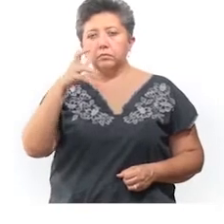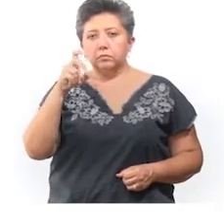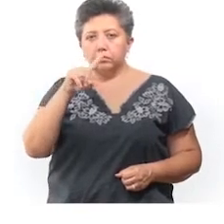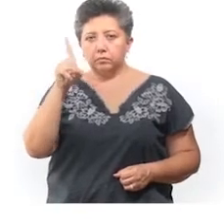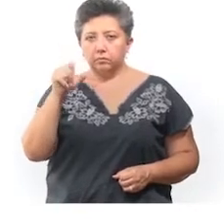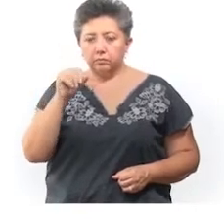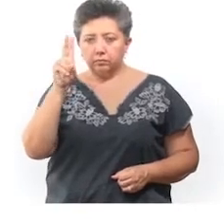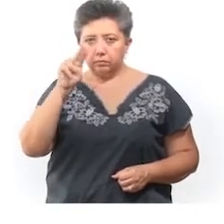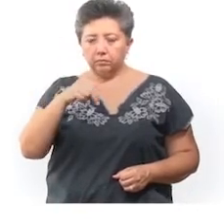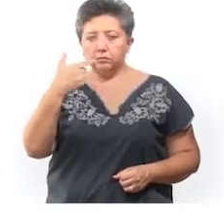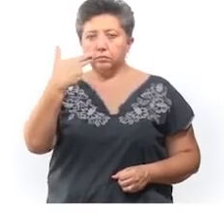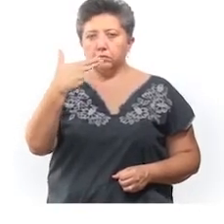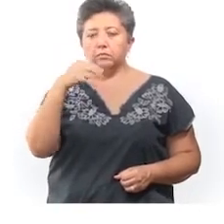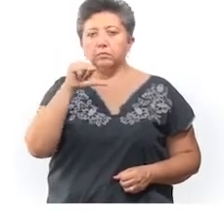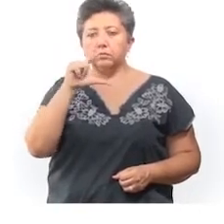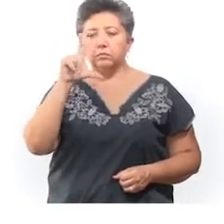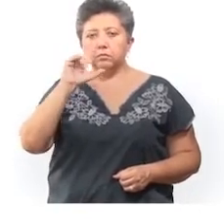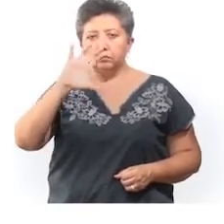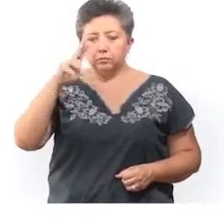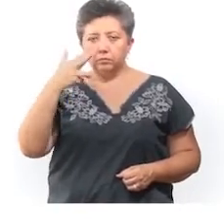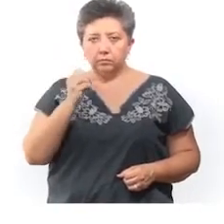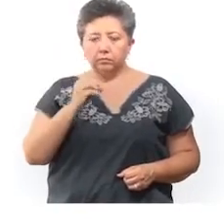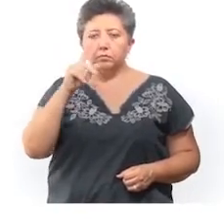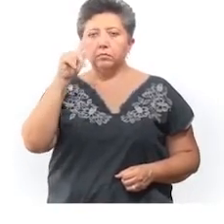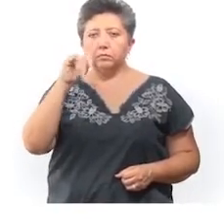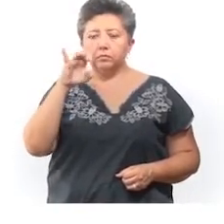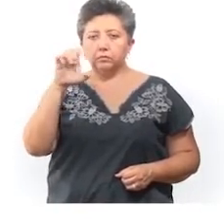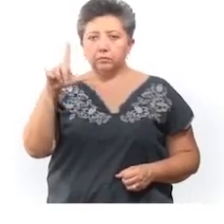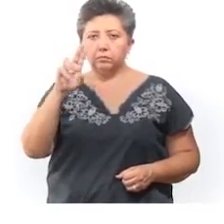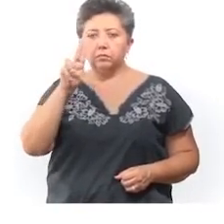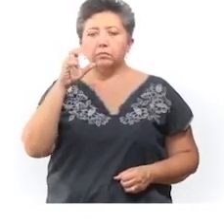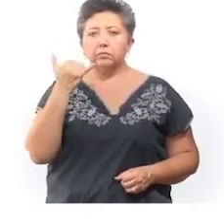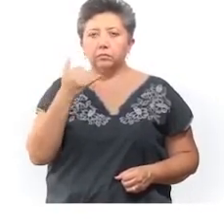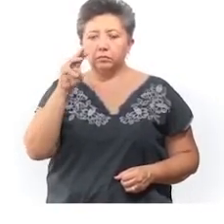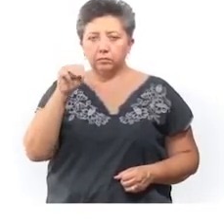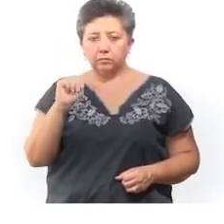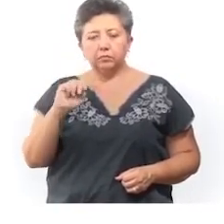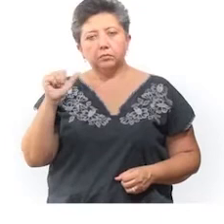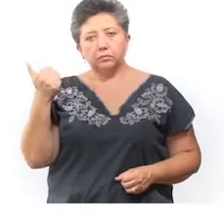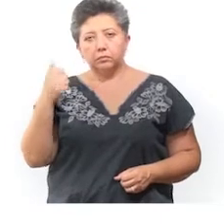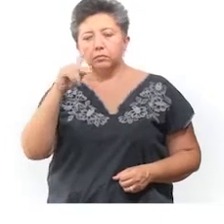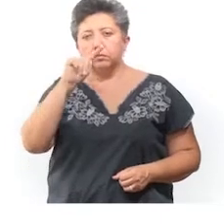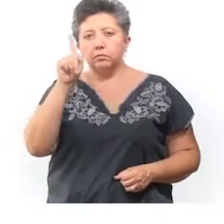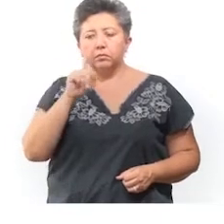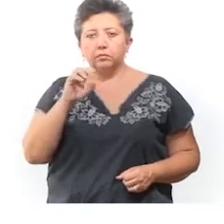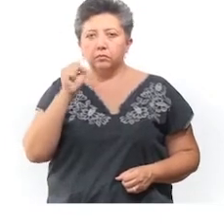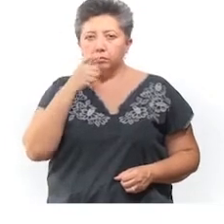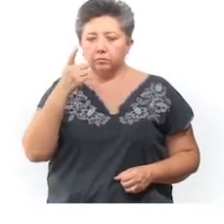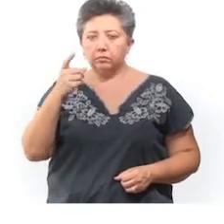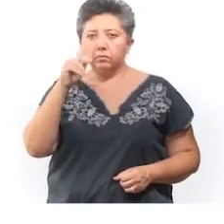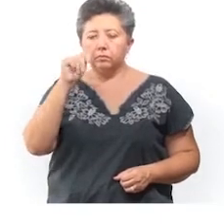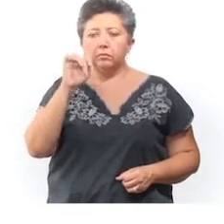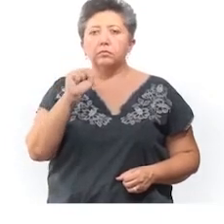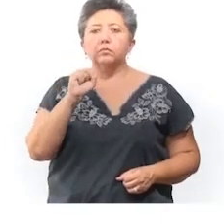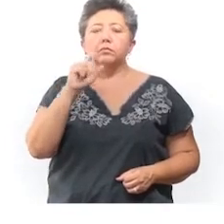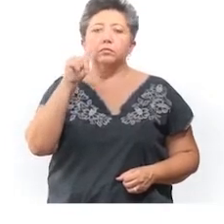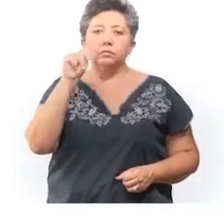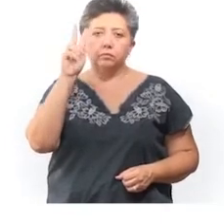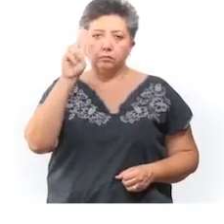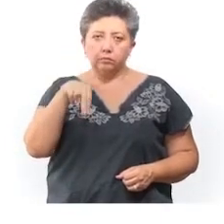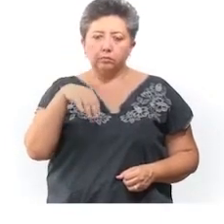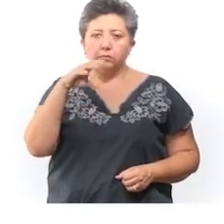Sam, Jalachó, Opichem, Ticul, Tixpehual, Guayma y 1 en Buxots, Canzacap, Cantamayec,